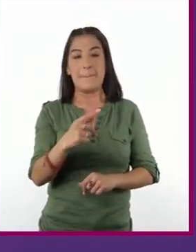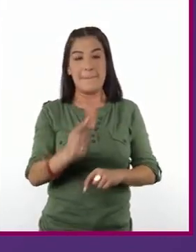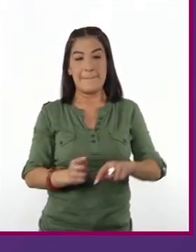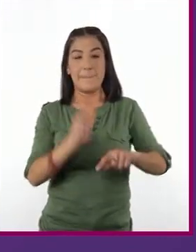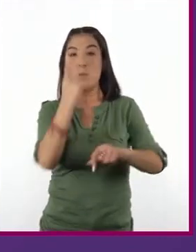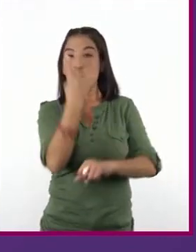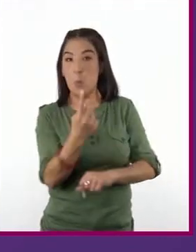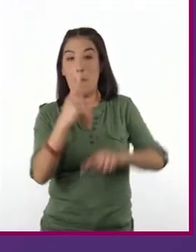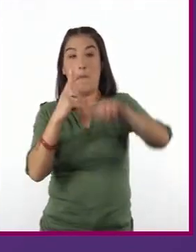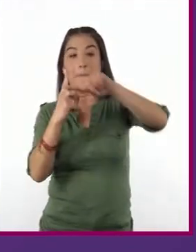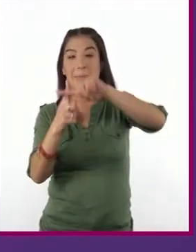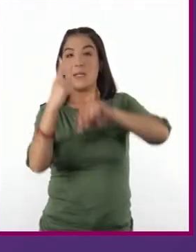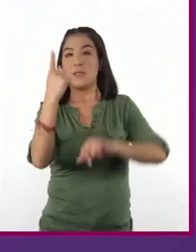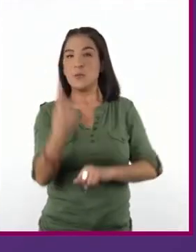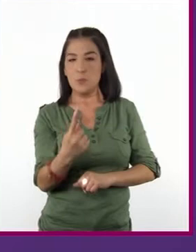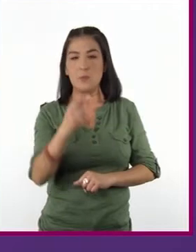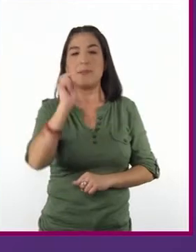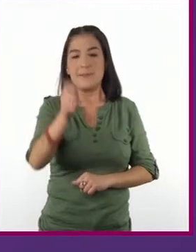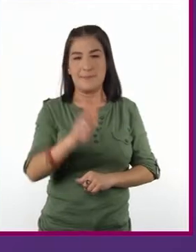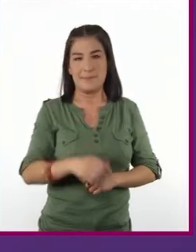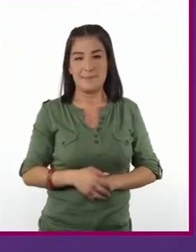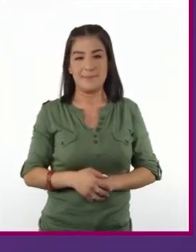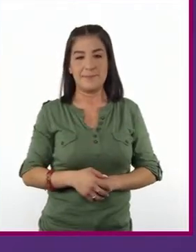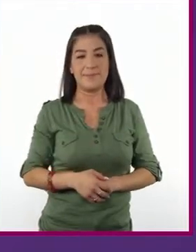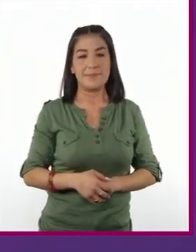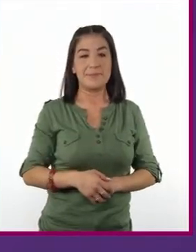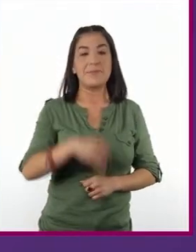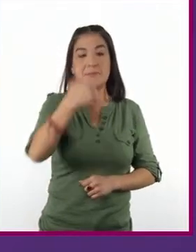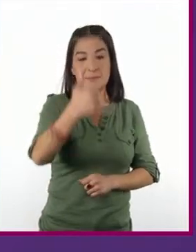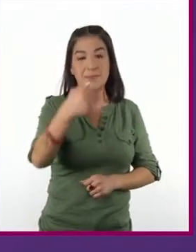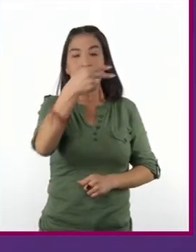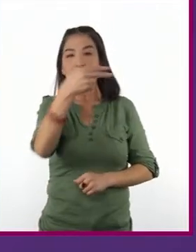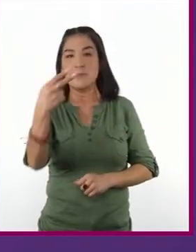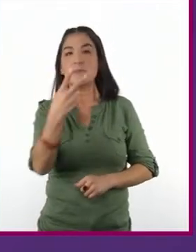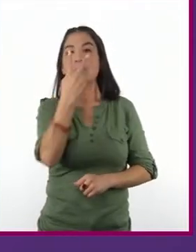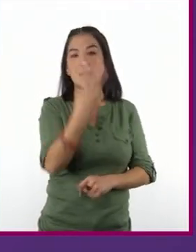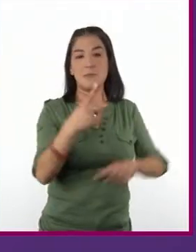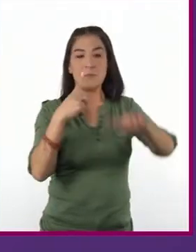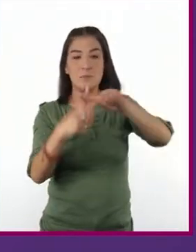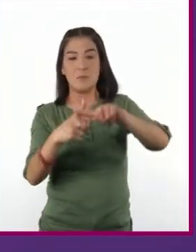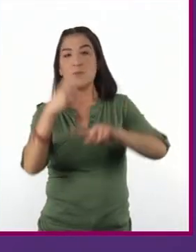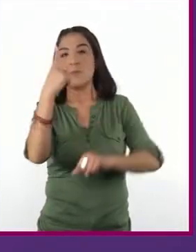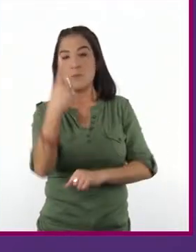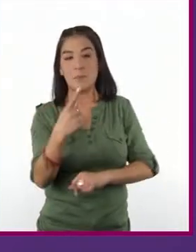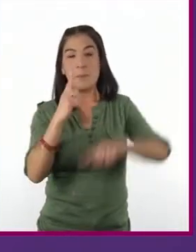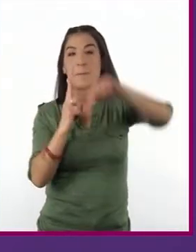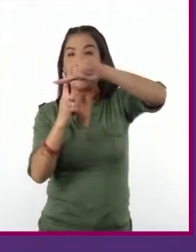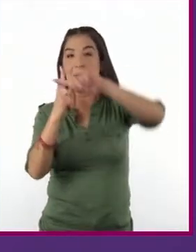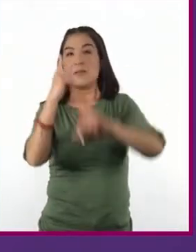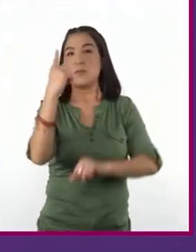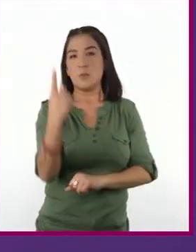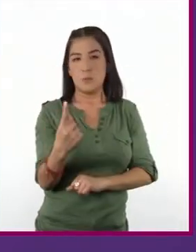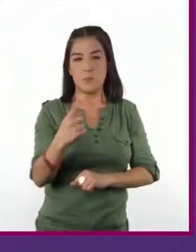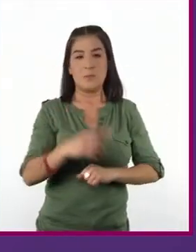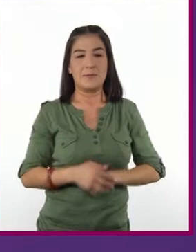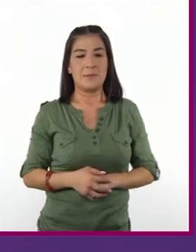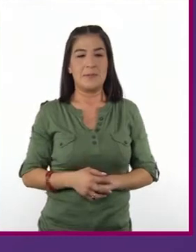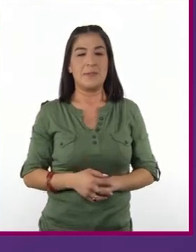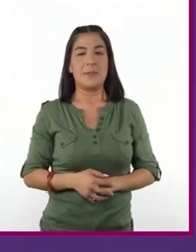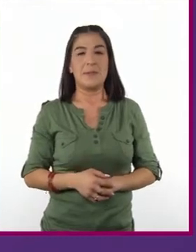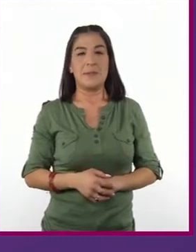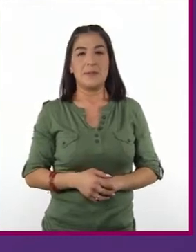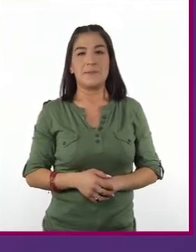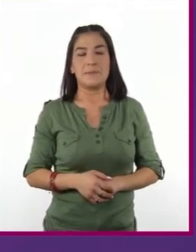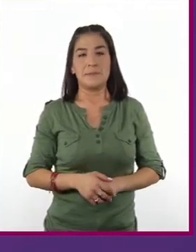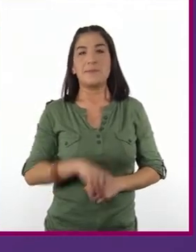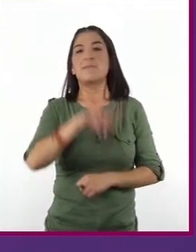está la x, y nos queda y igual a 2 por 1 más 1. Realizamos las